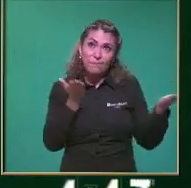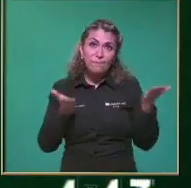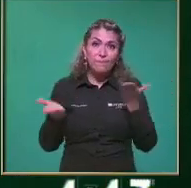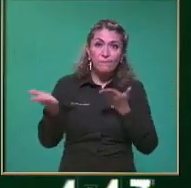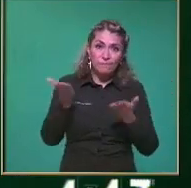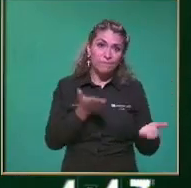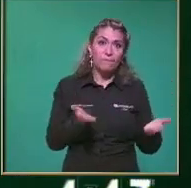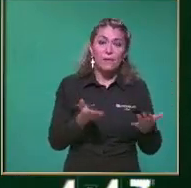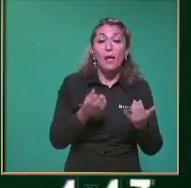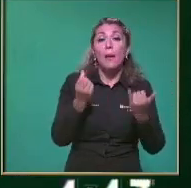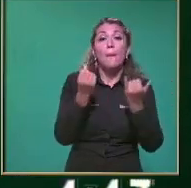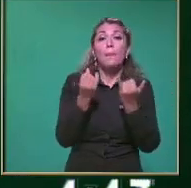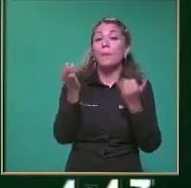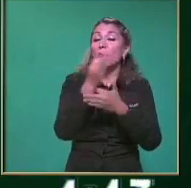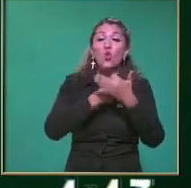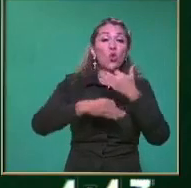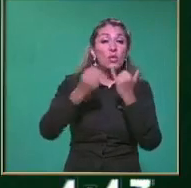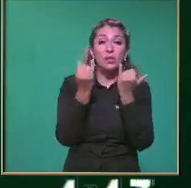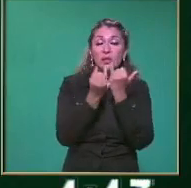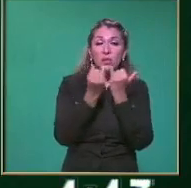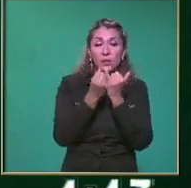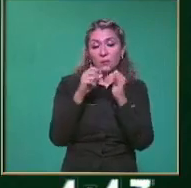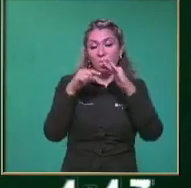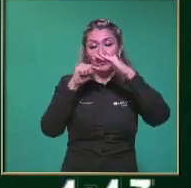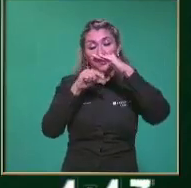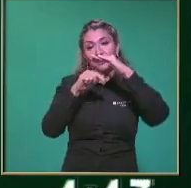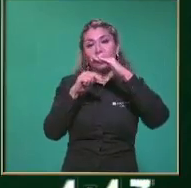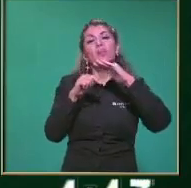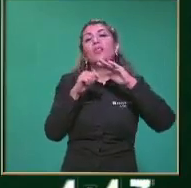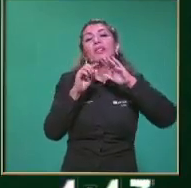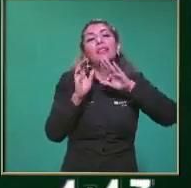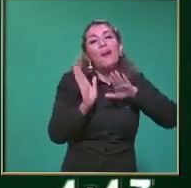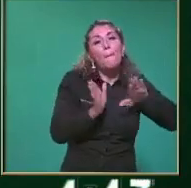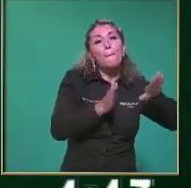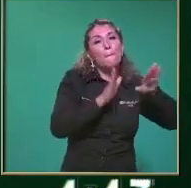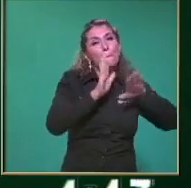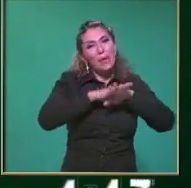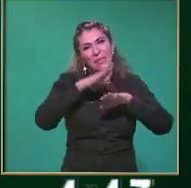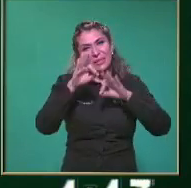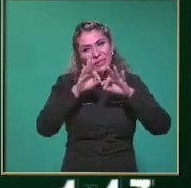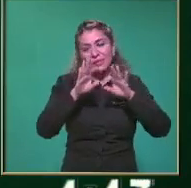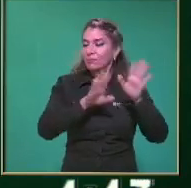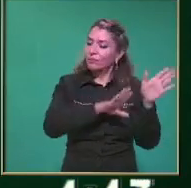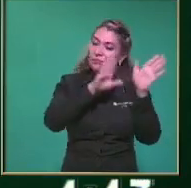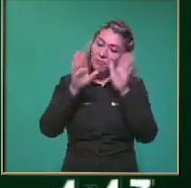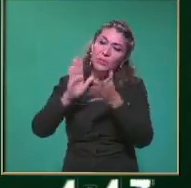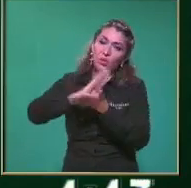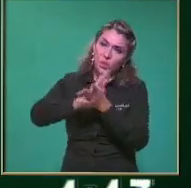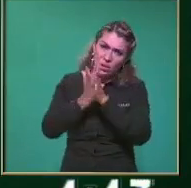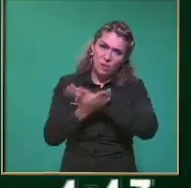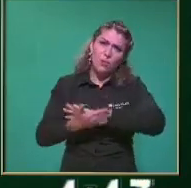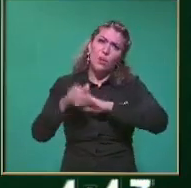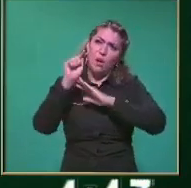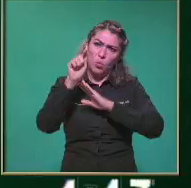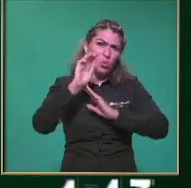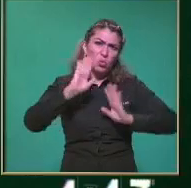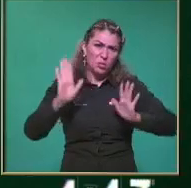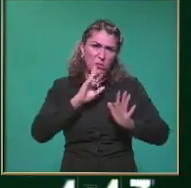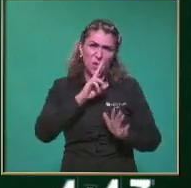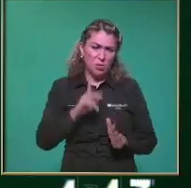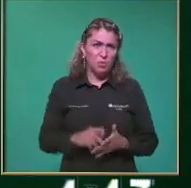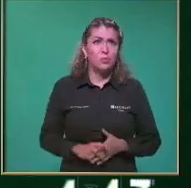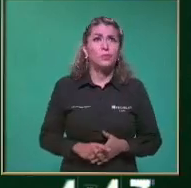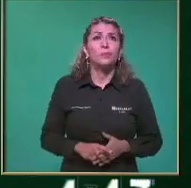tuvieran el mismo denominador. ¿Sí? Entonces, para evitarnos eso, podemos transformar todo a decimales. Y tendría, bueno,